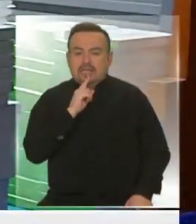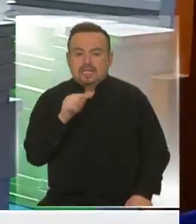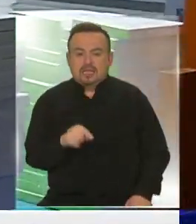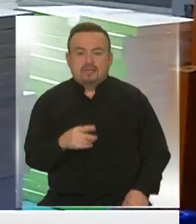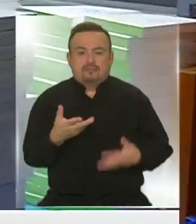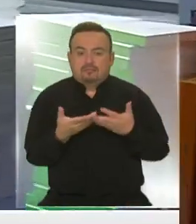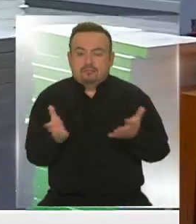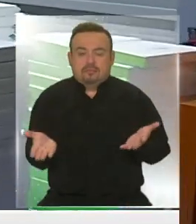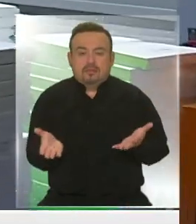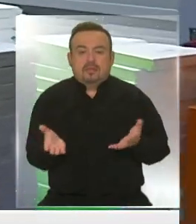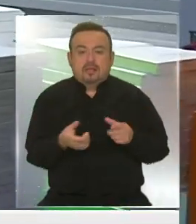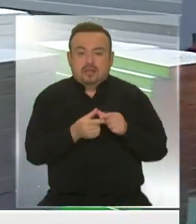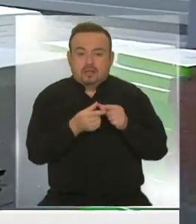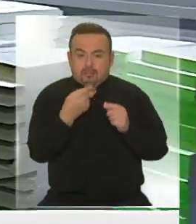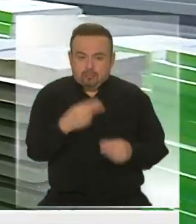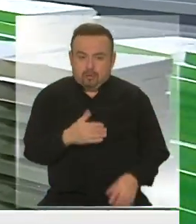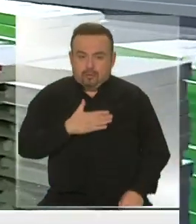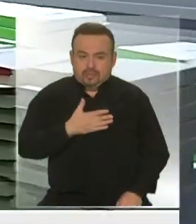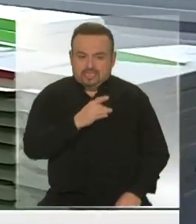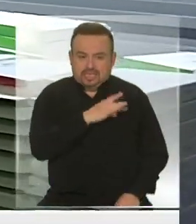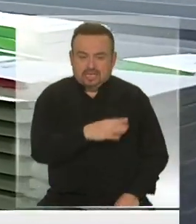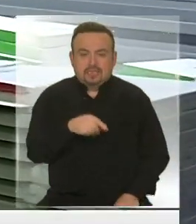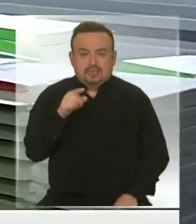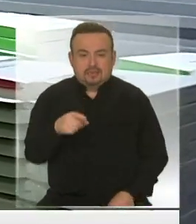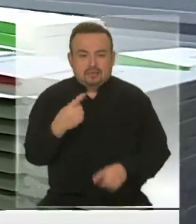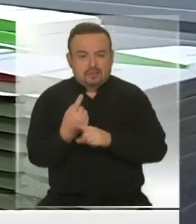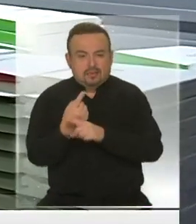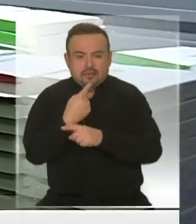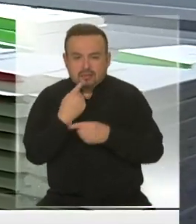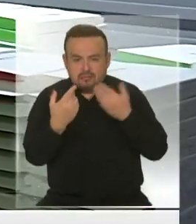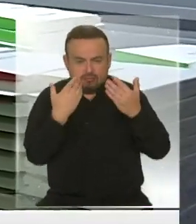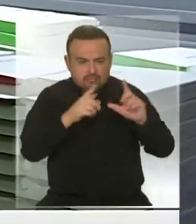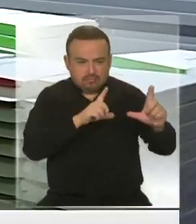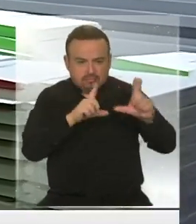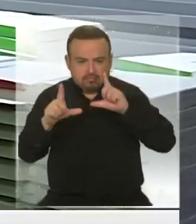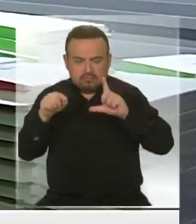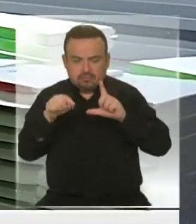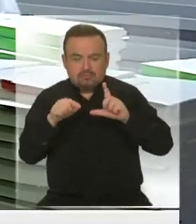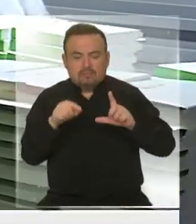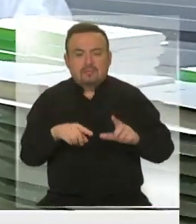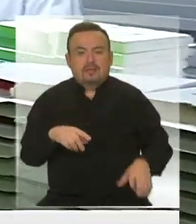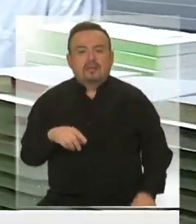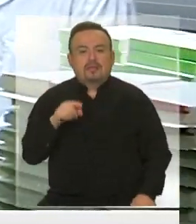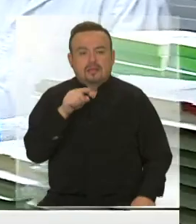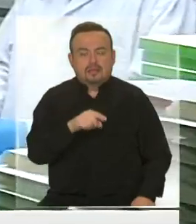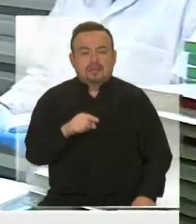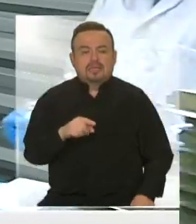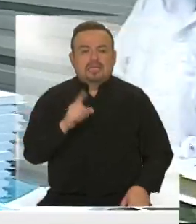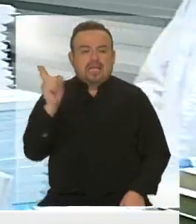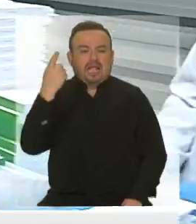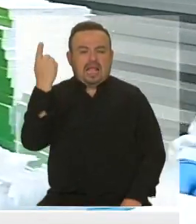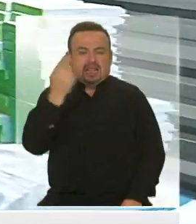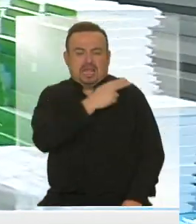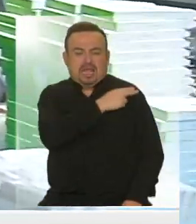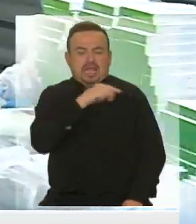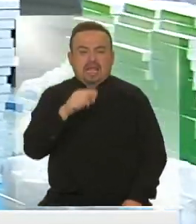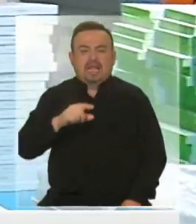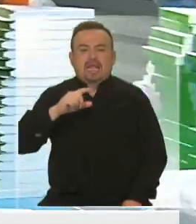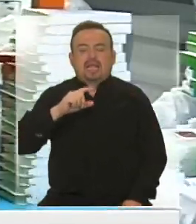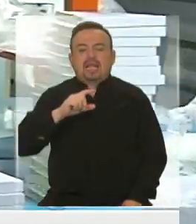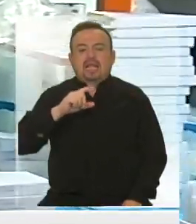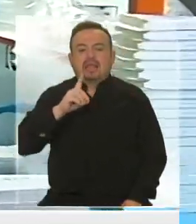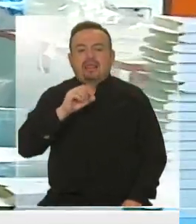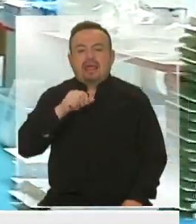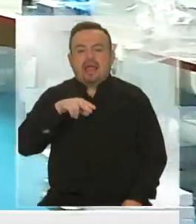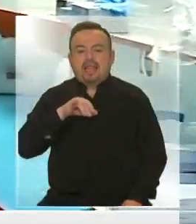por supuesto, nacional. Vamos a conversar de esto que ustedes están viendo en imágenes con Daniela Mendoza, ya gerente general de Bioquímica.cl, para